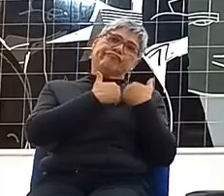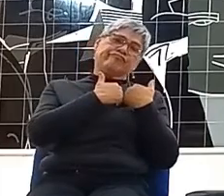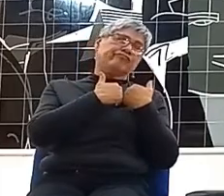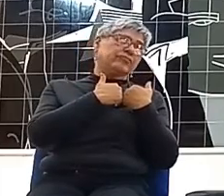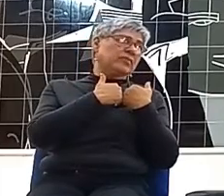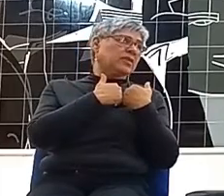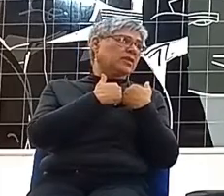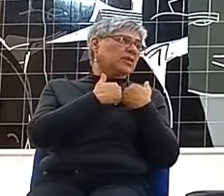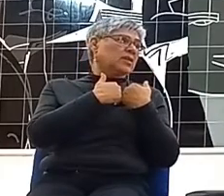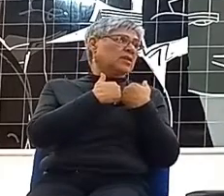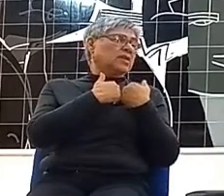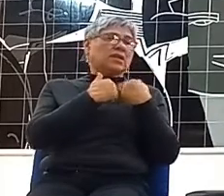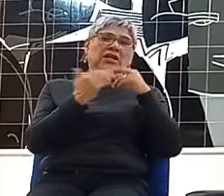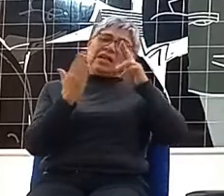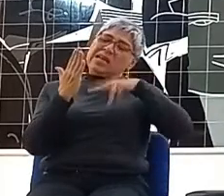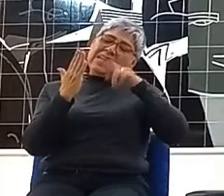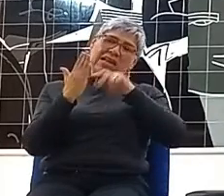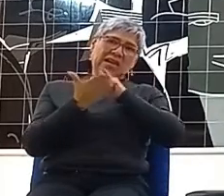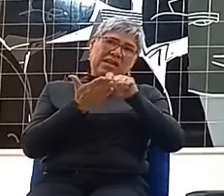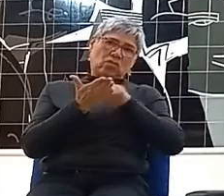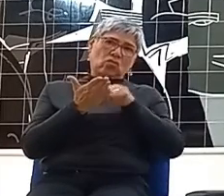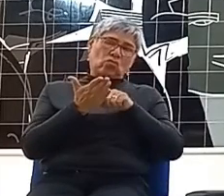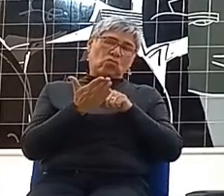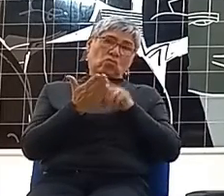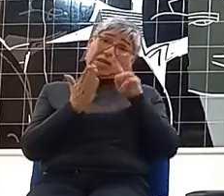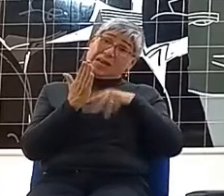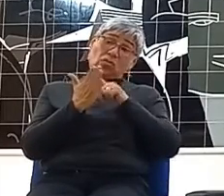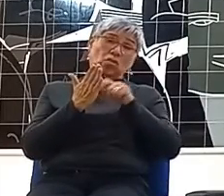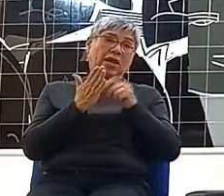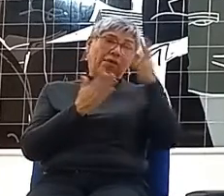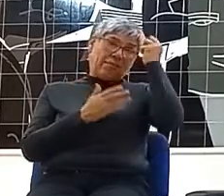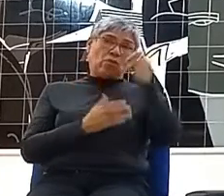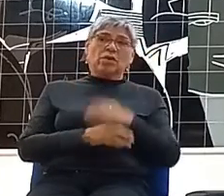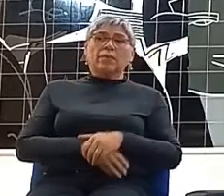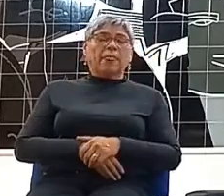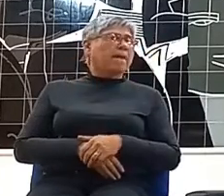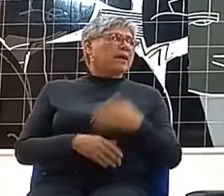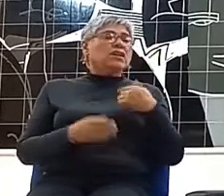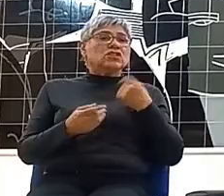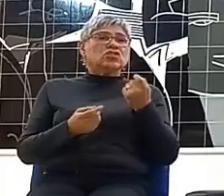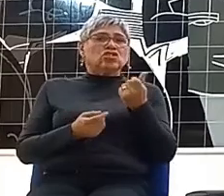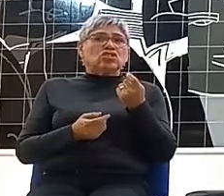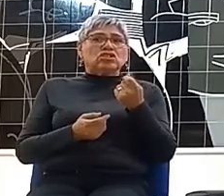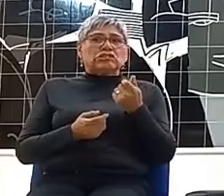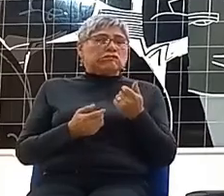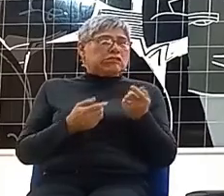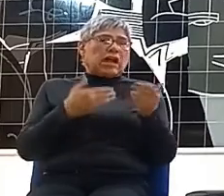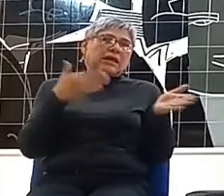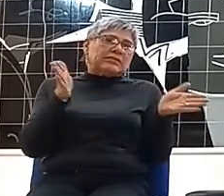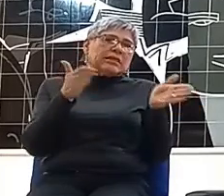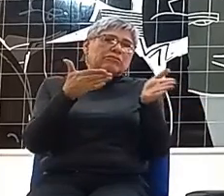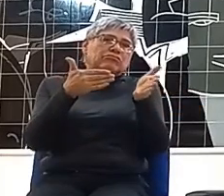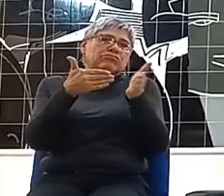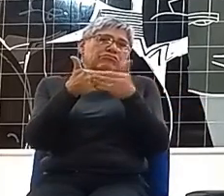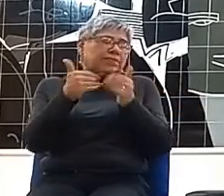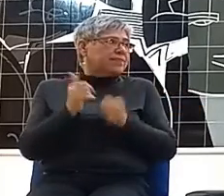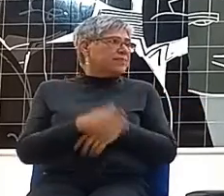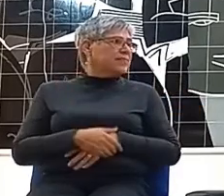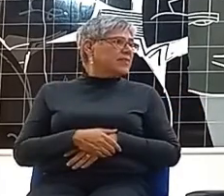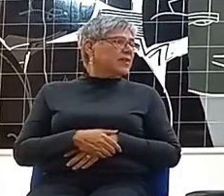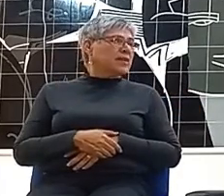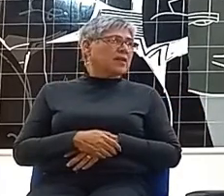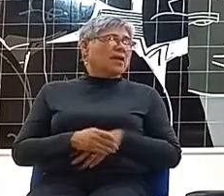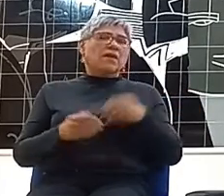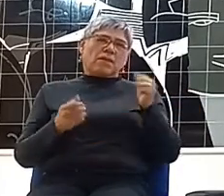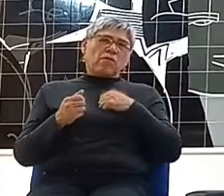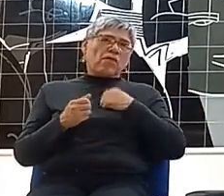una relectura de la memoria. Alberto, me gustaría que, yo sé que ya estamos un poco ahí como cerrando, que nos